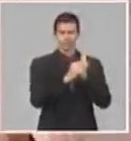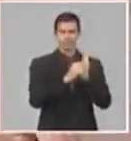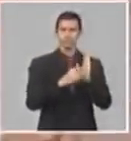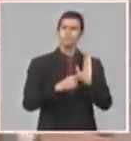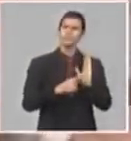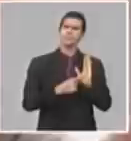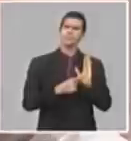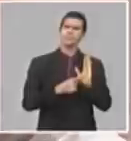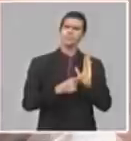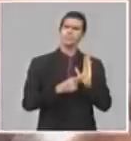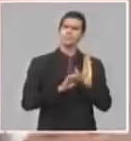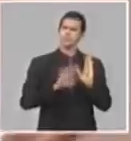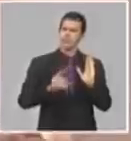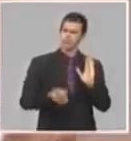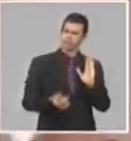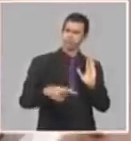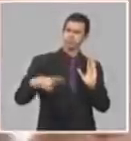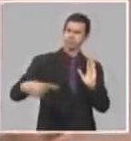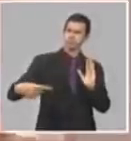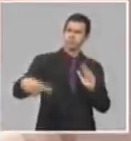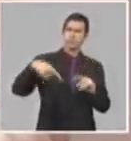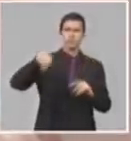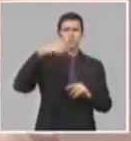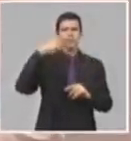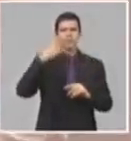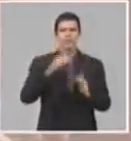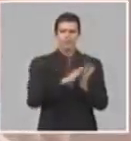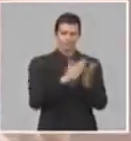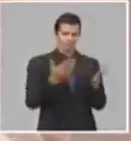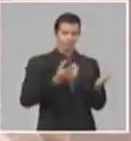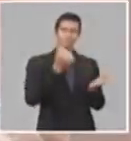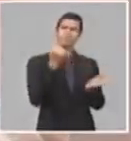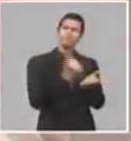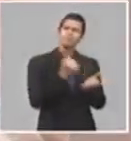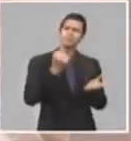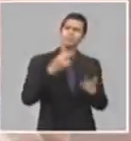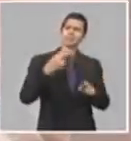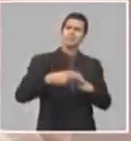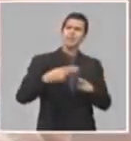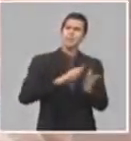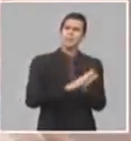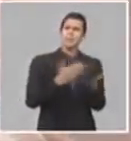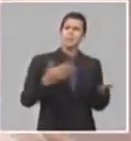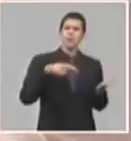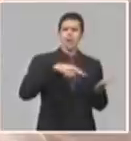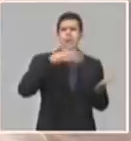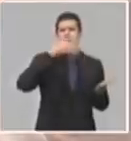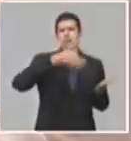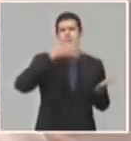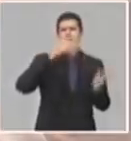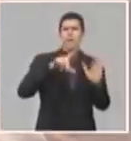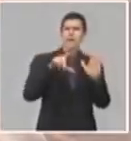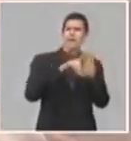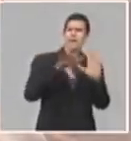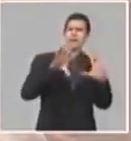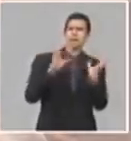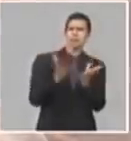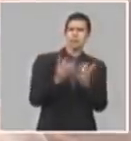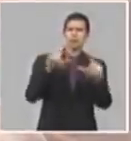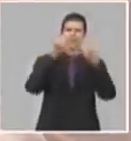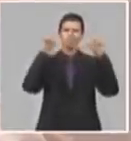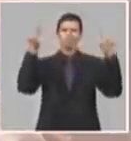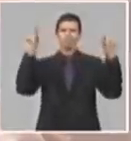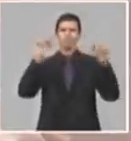próximos días aparecerá en la Gaceta Oficial, como es normal, y ahí van a estar todos estos detalles